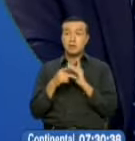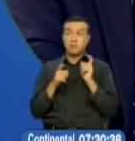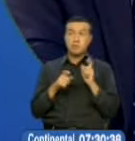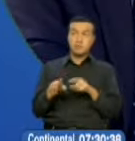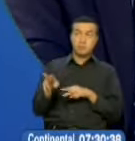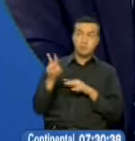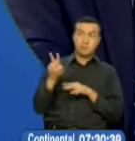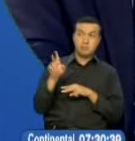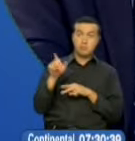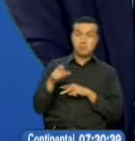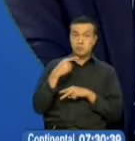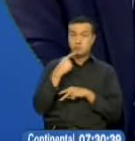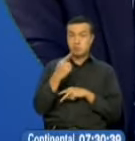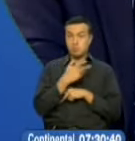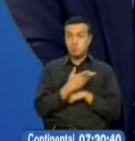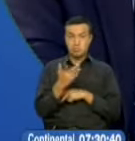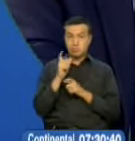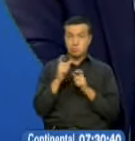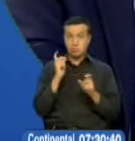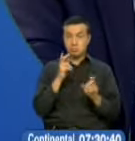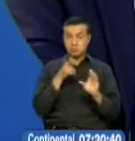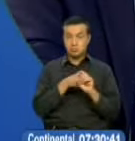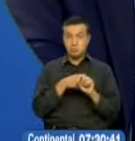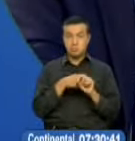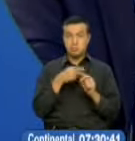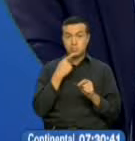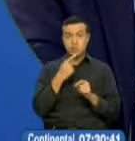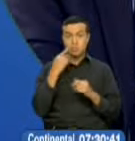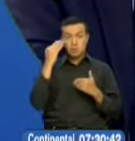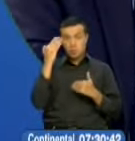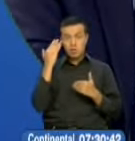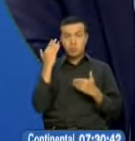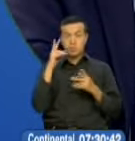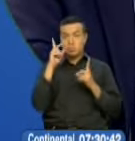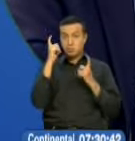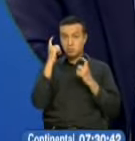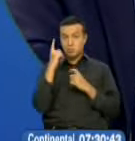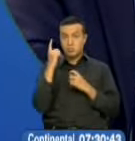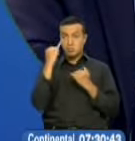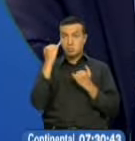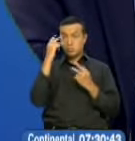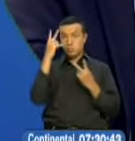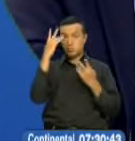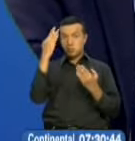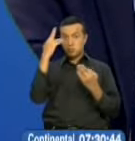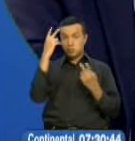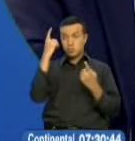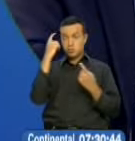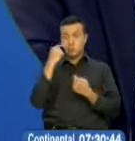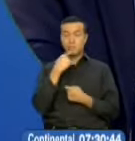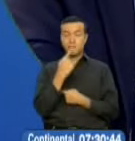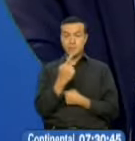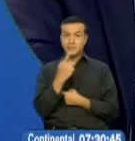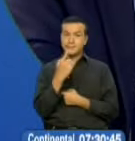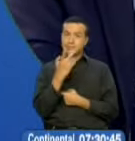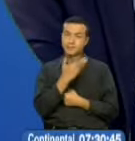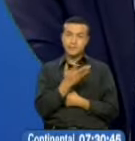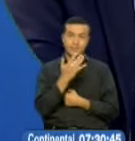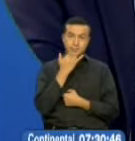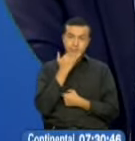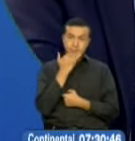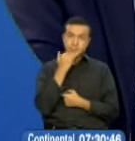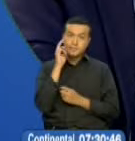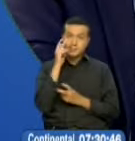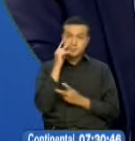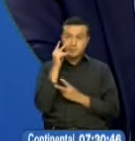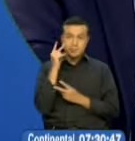a impugnar. O sea, los efectos de la no presencia, aunque políticamente, que es la pregunta que me estás haciendo, efectivamente sí tiene una